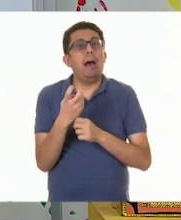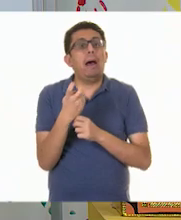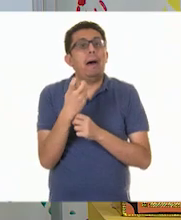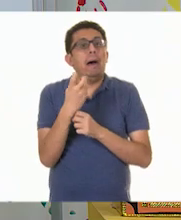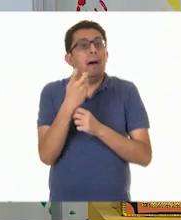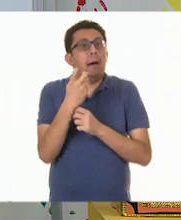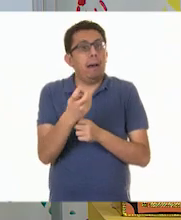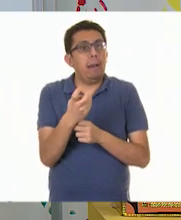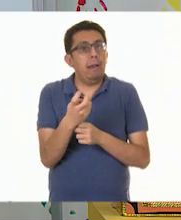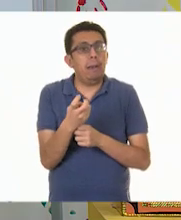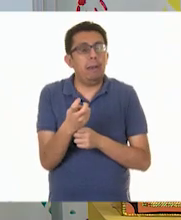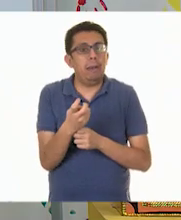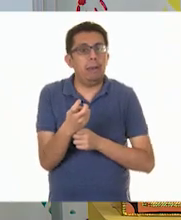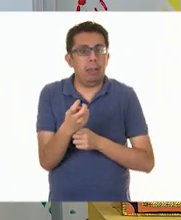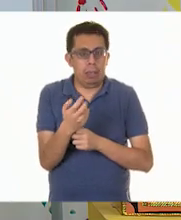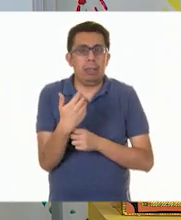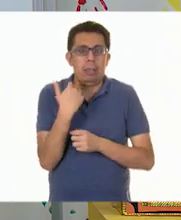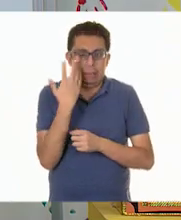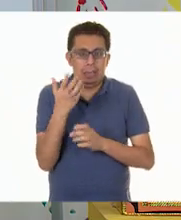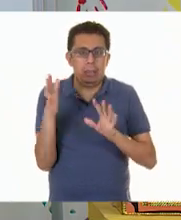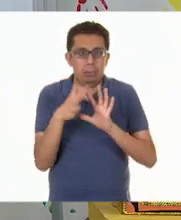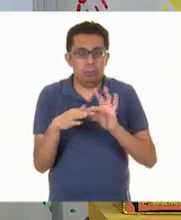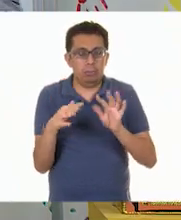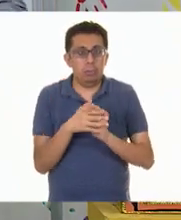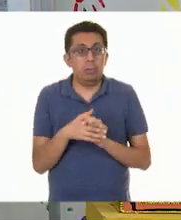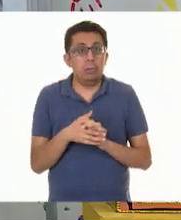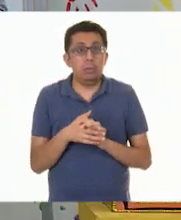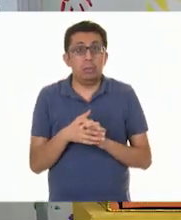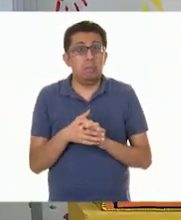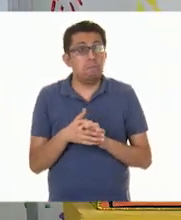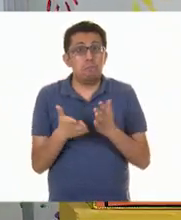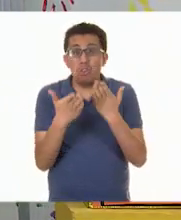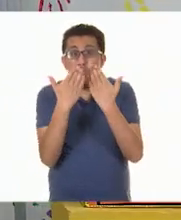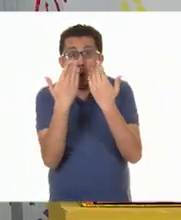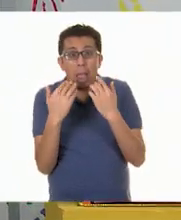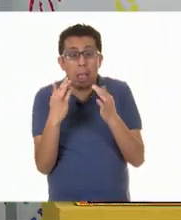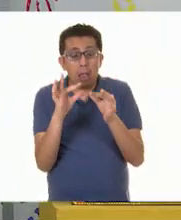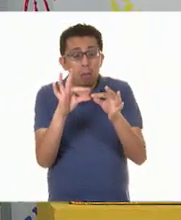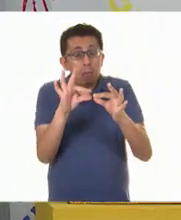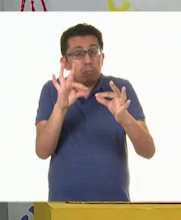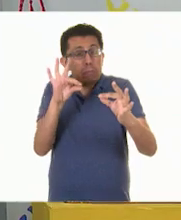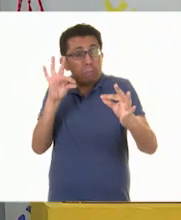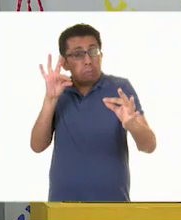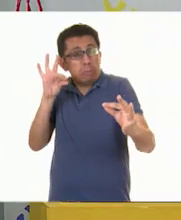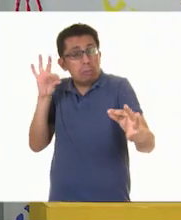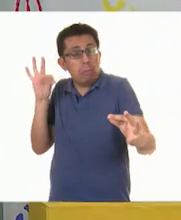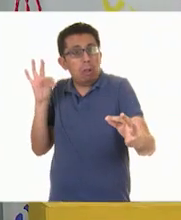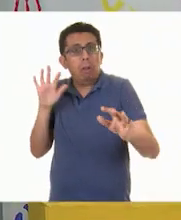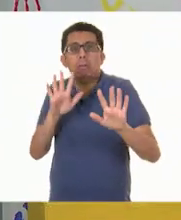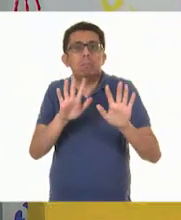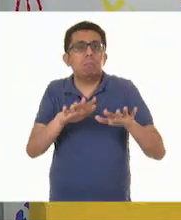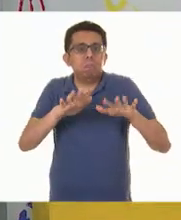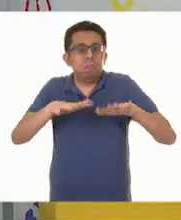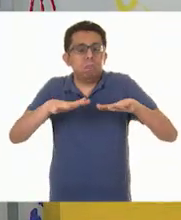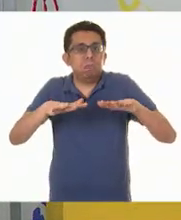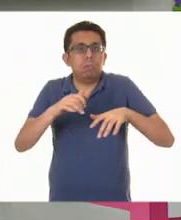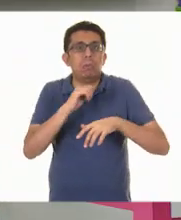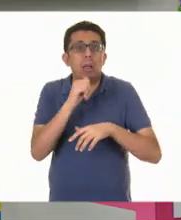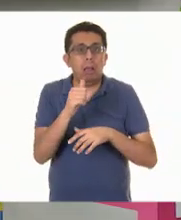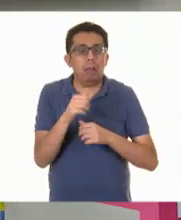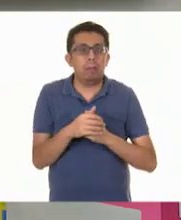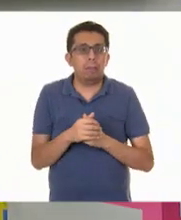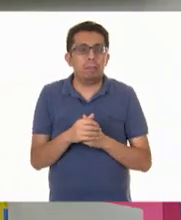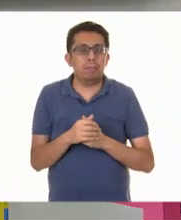primera acotación que quiero hacer. Si no está estirado, no va a vibrar. Ah, es por eso Pero que si no queda nos